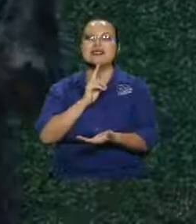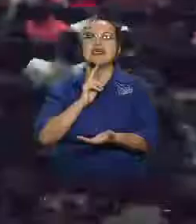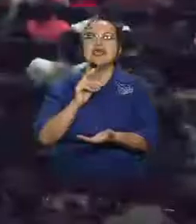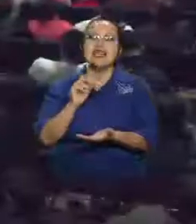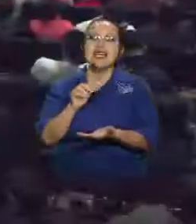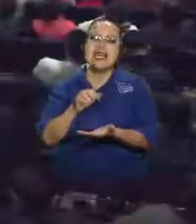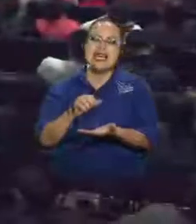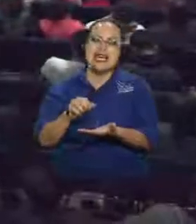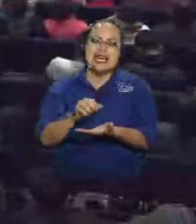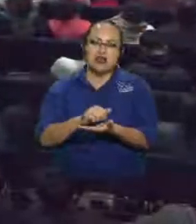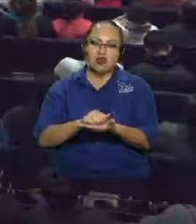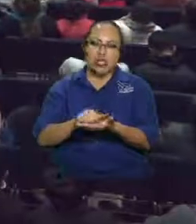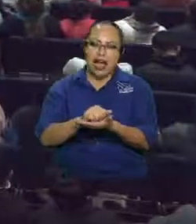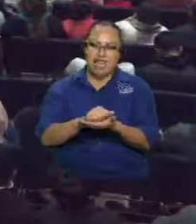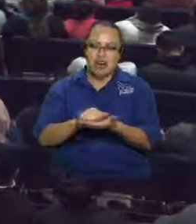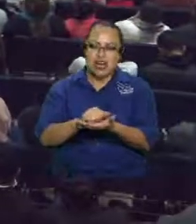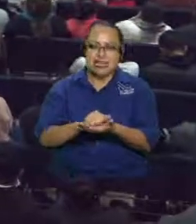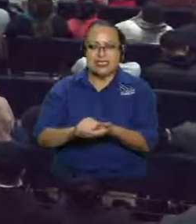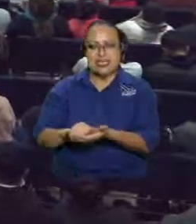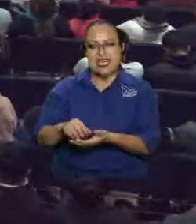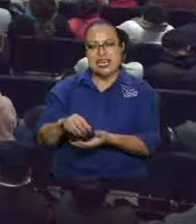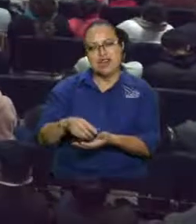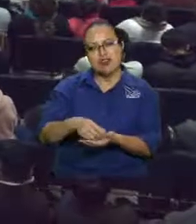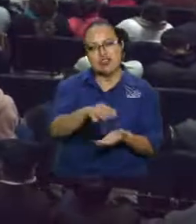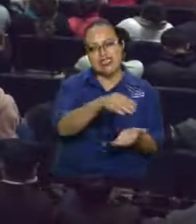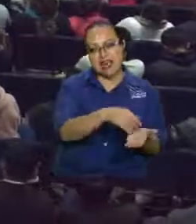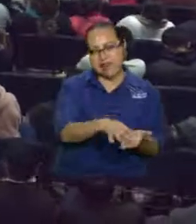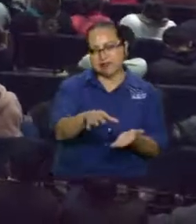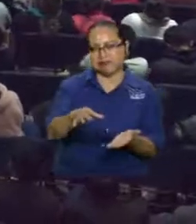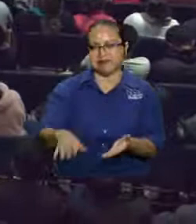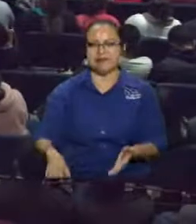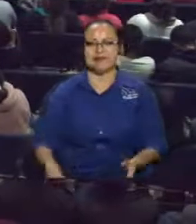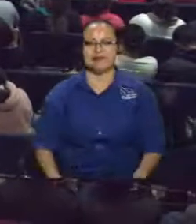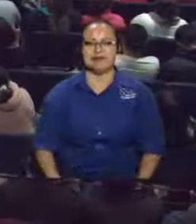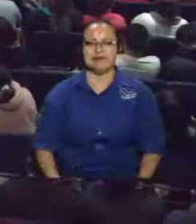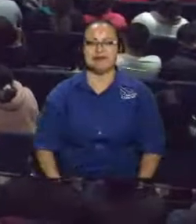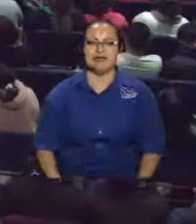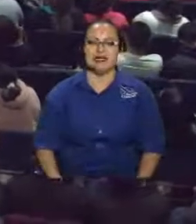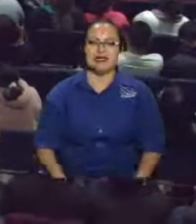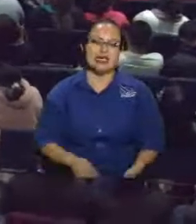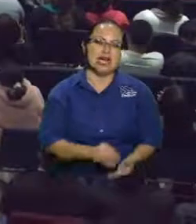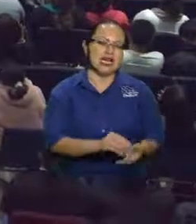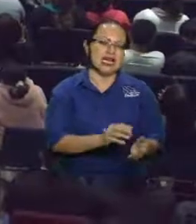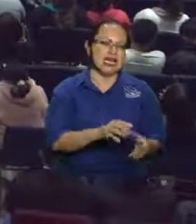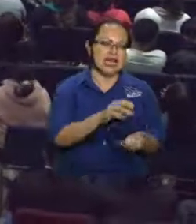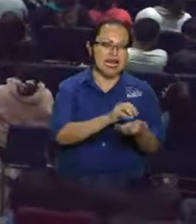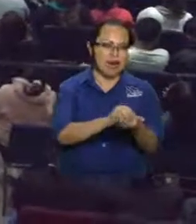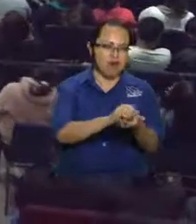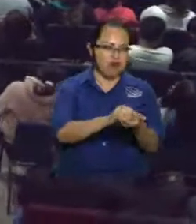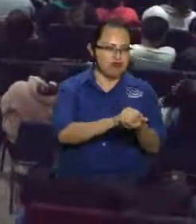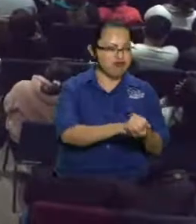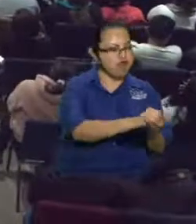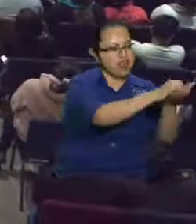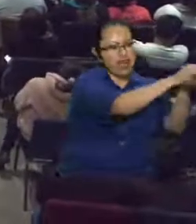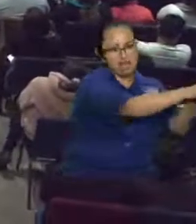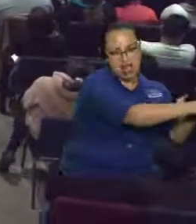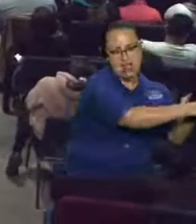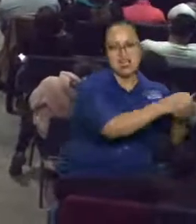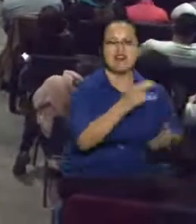rápido. Una sola vez se bañaba el cuate, al día siguiente seguía su camino y se quedaba ahí.